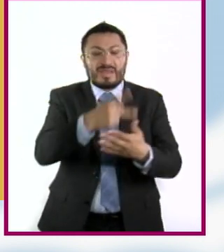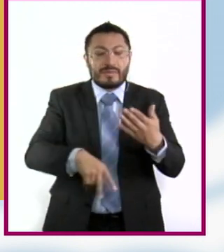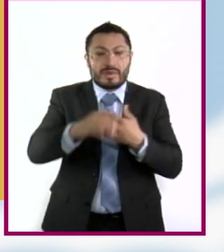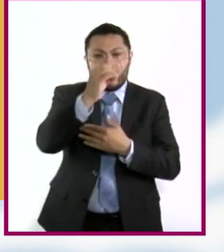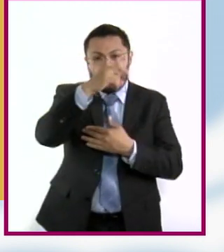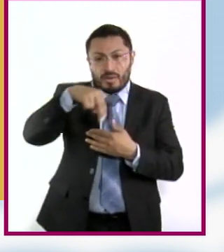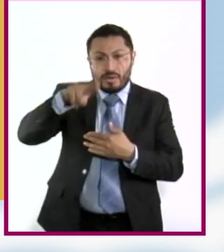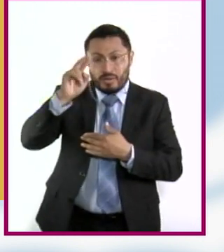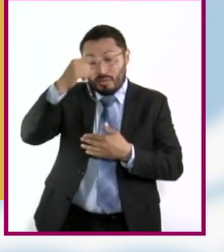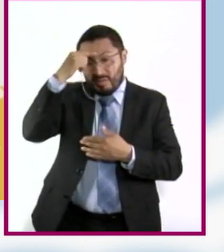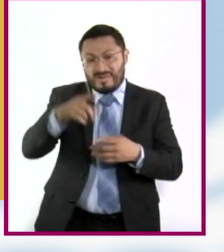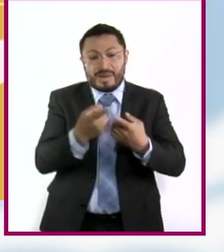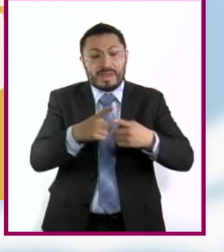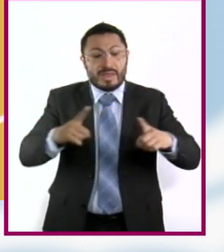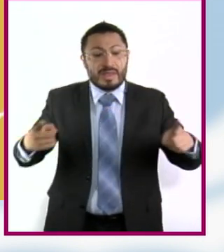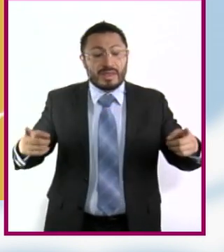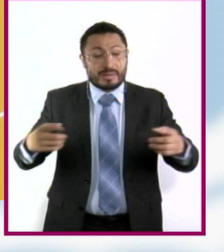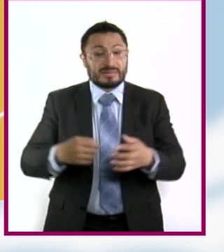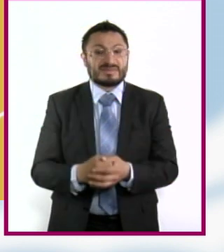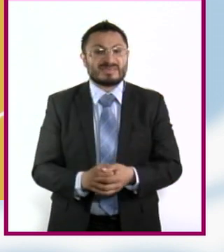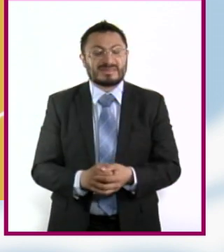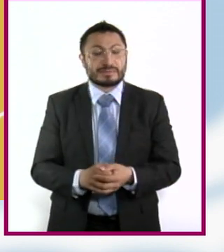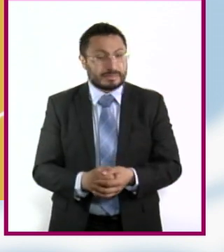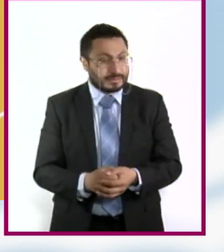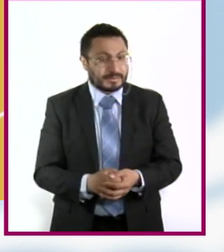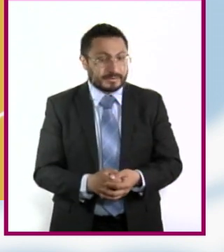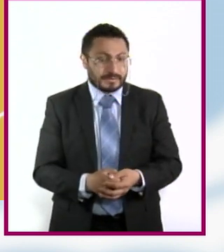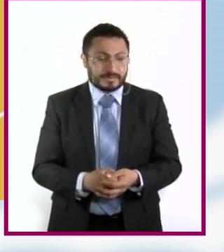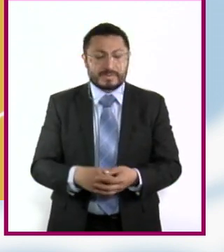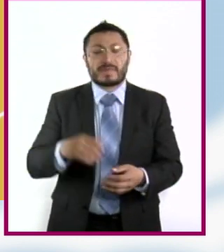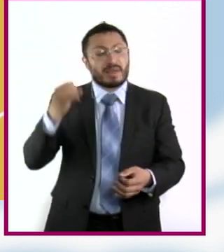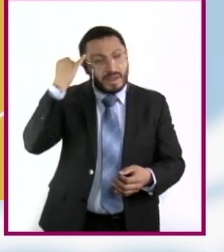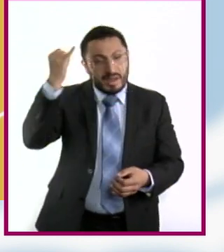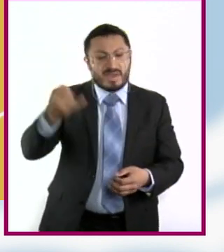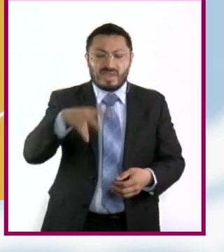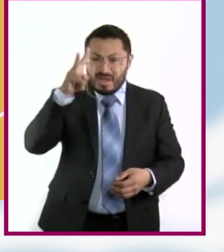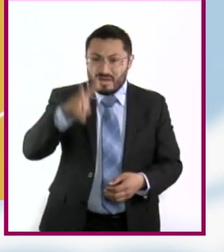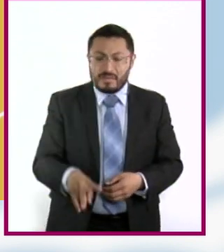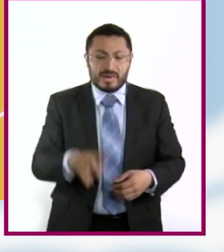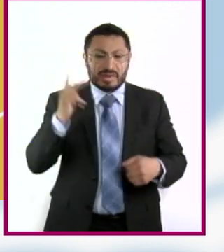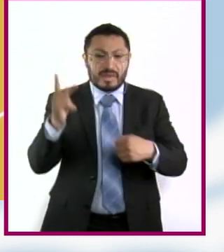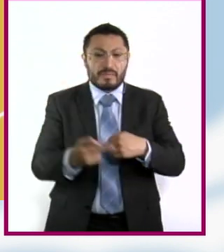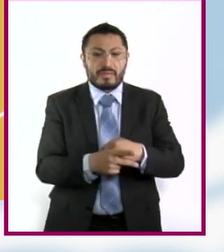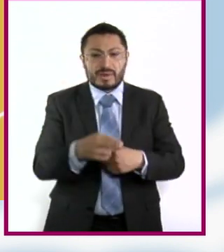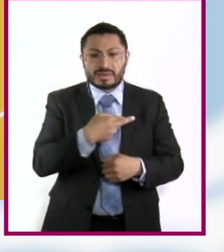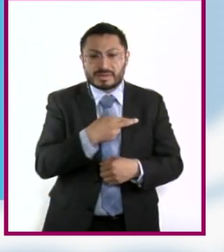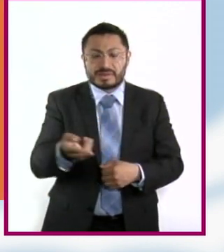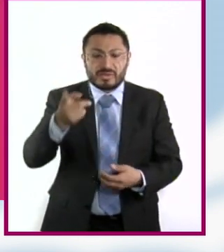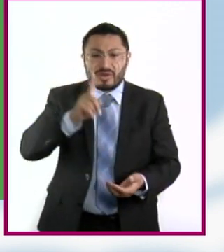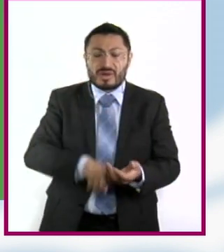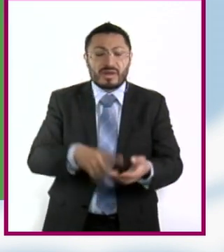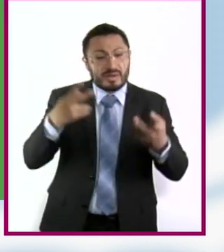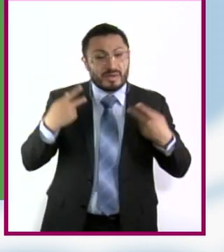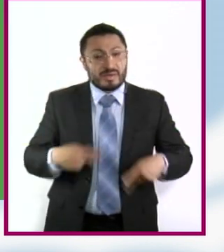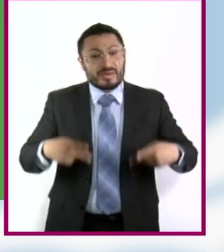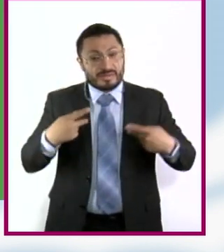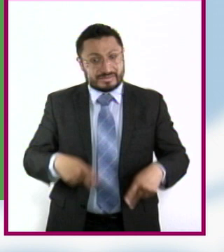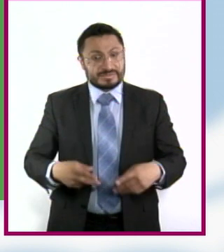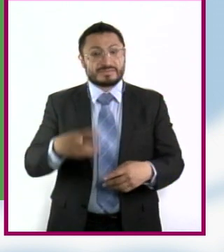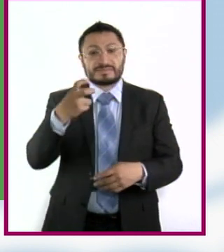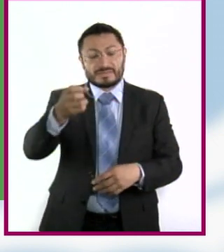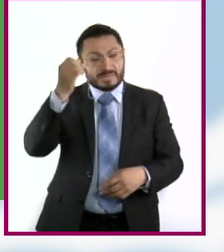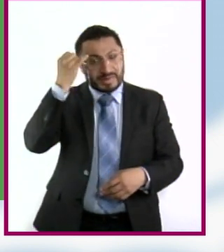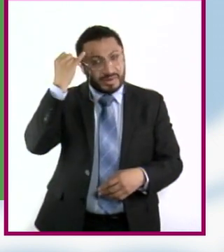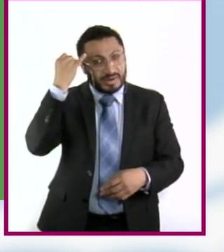el Desarrollo, PNUD, se retomó la idea de que la verdadera riqueza de una nación está en su gente. Este nuevo enfoque